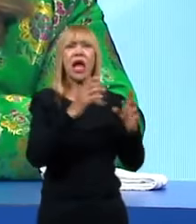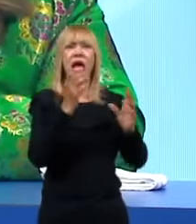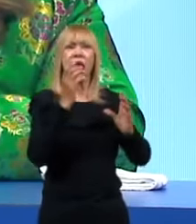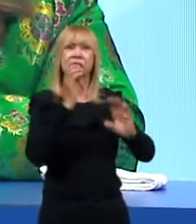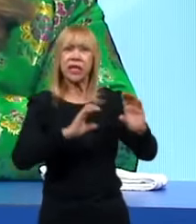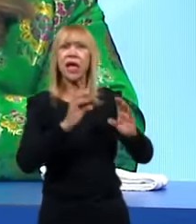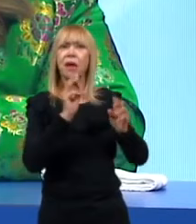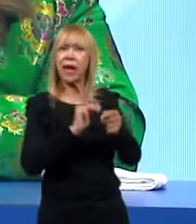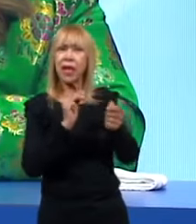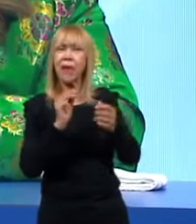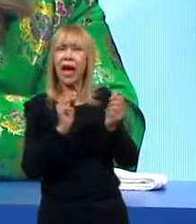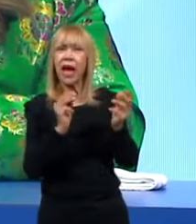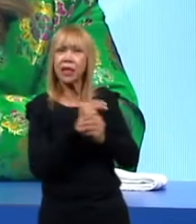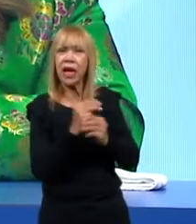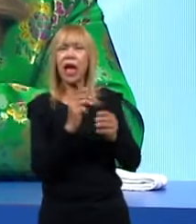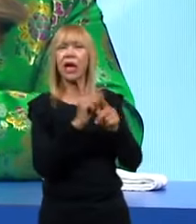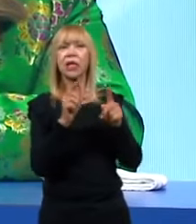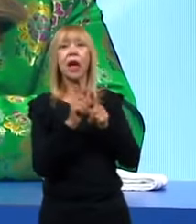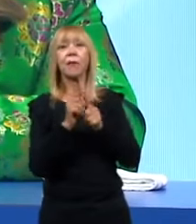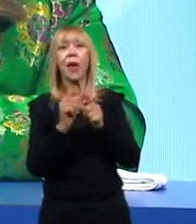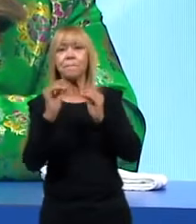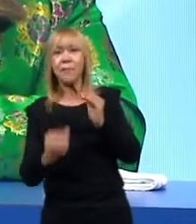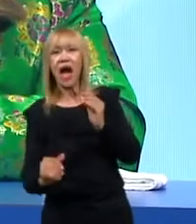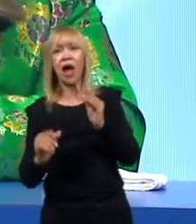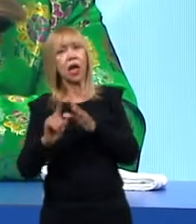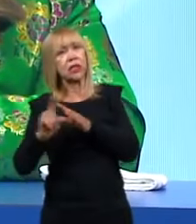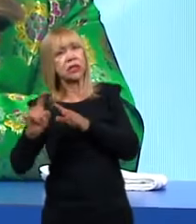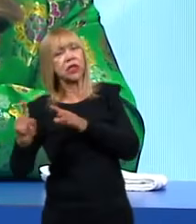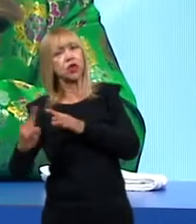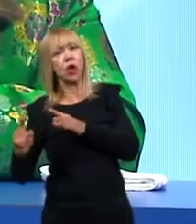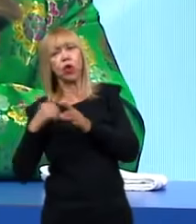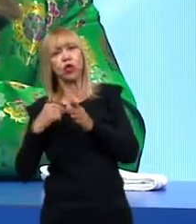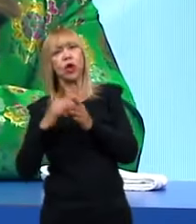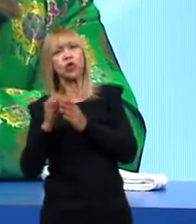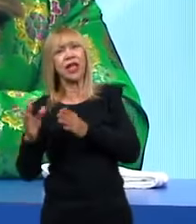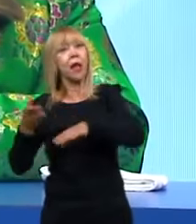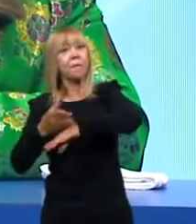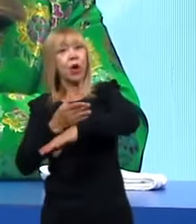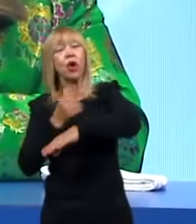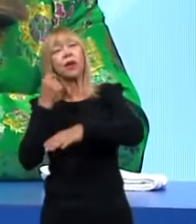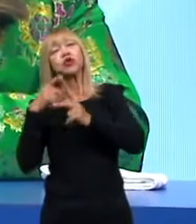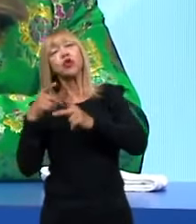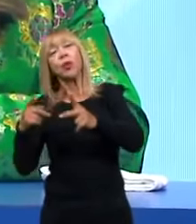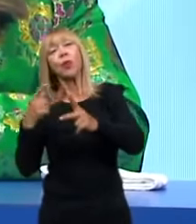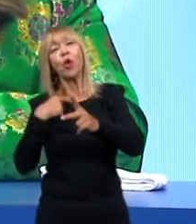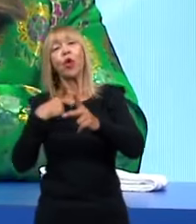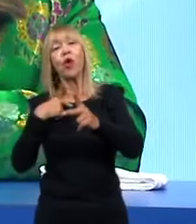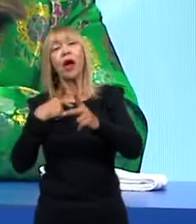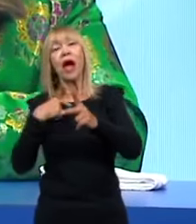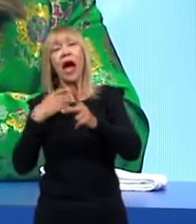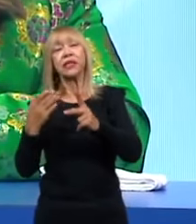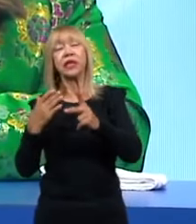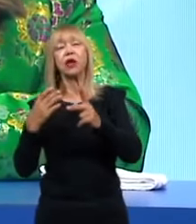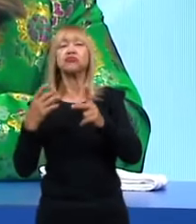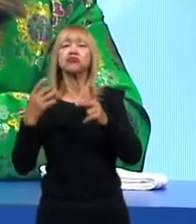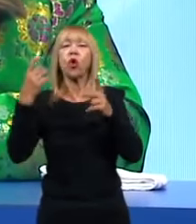matemáticas, pero también tenemos que fomentar que bajar la deserción escolar y que nuestros estudiantes mejoren. Y para eso propongo hacer consorcios